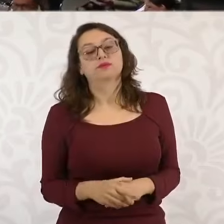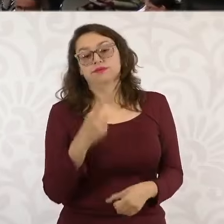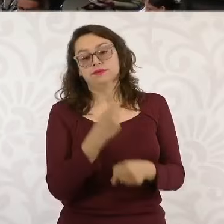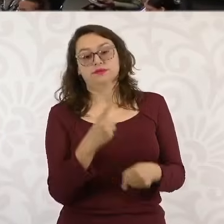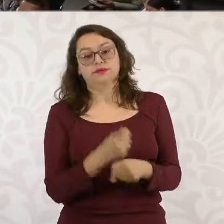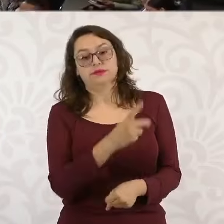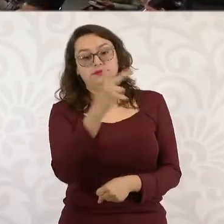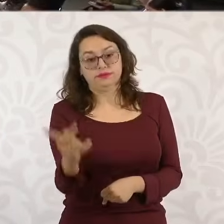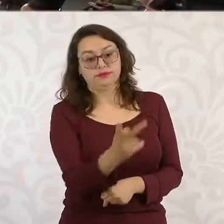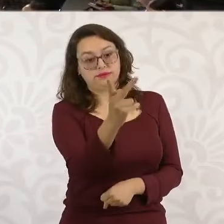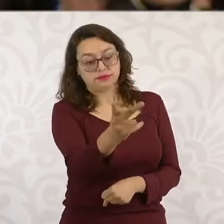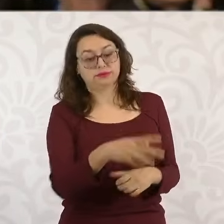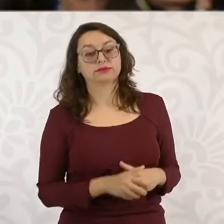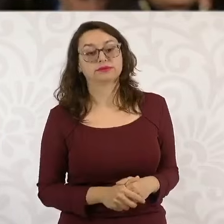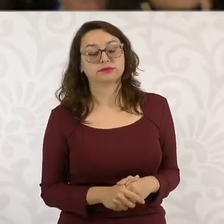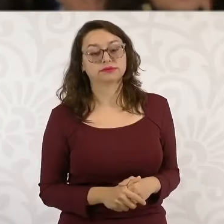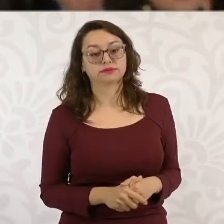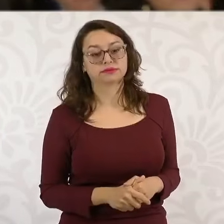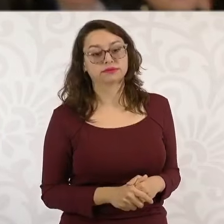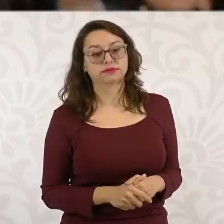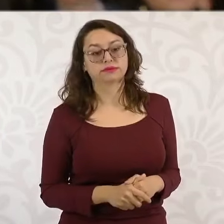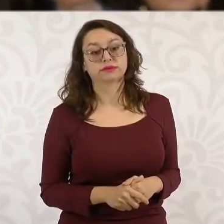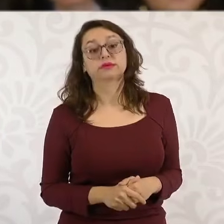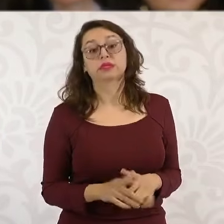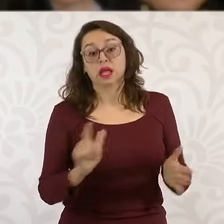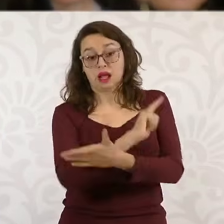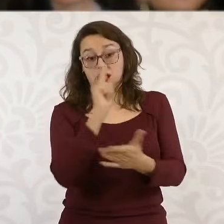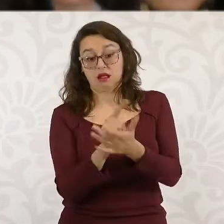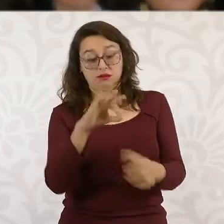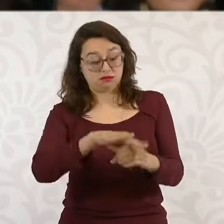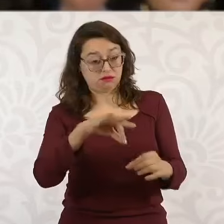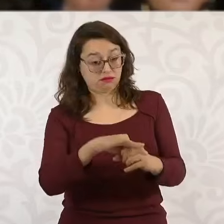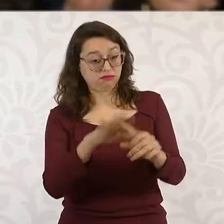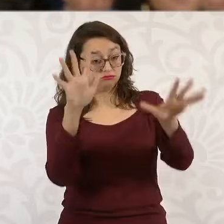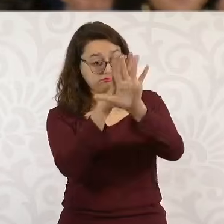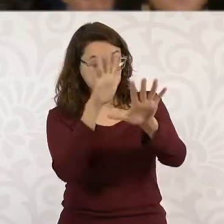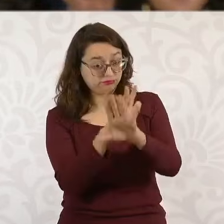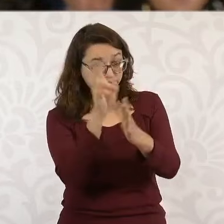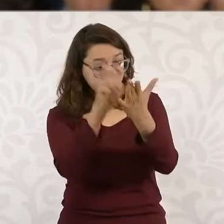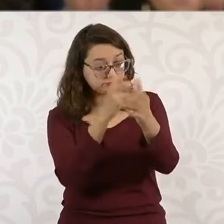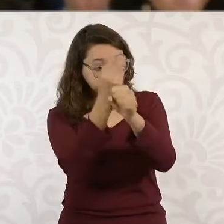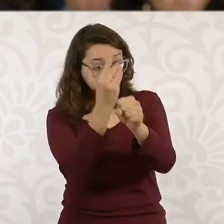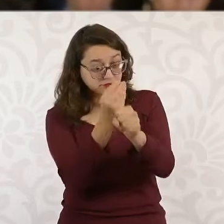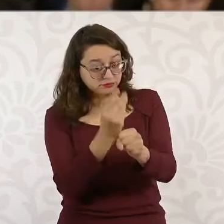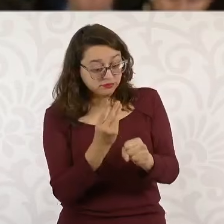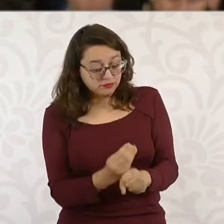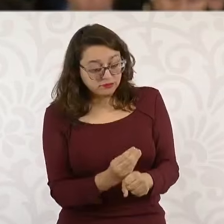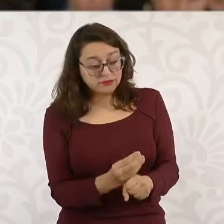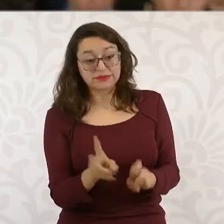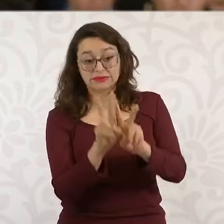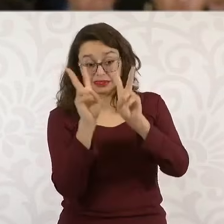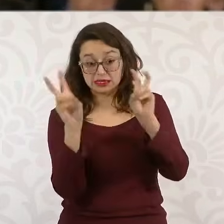primera pregunta es si en esta reforma electoral las encuestas se van